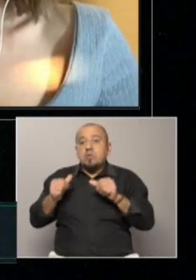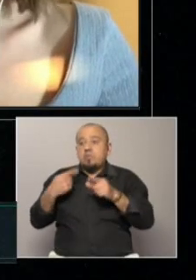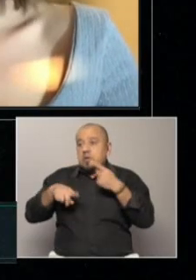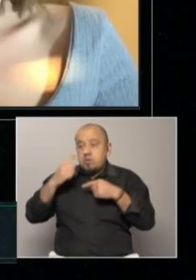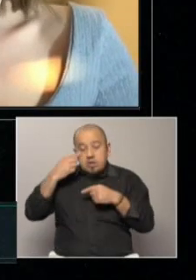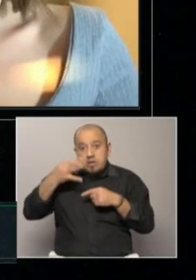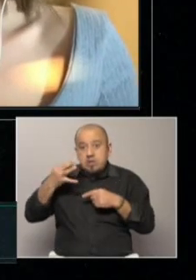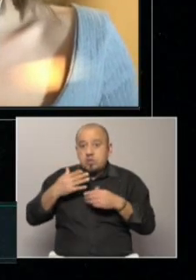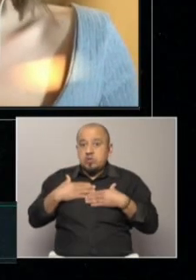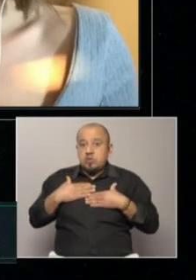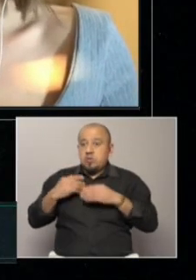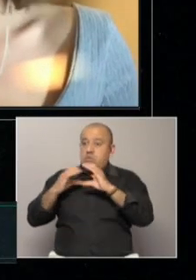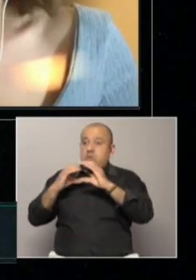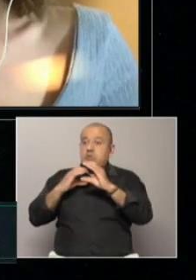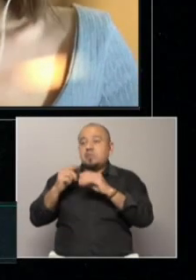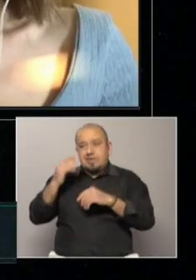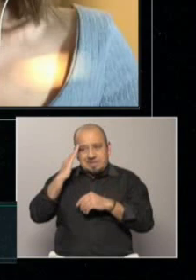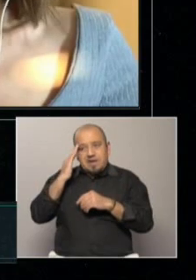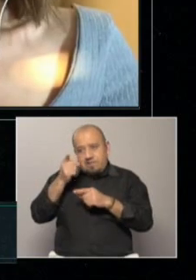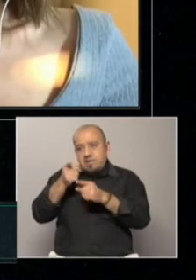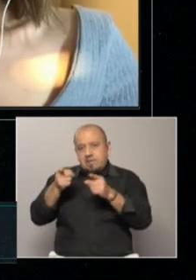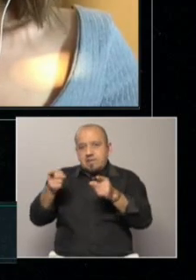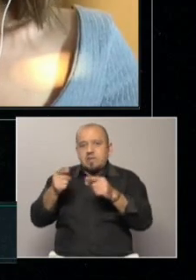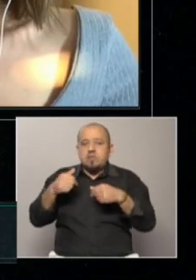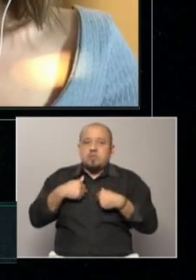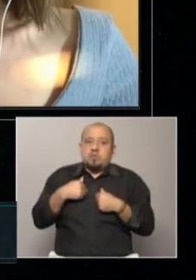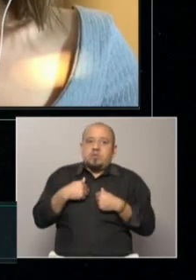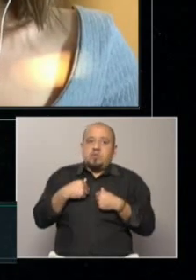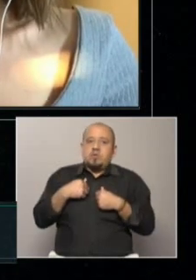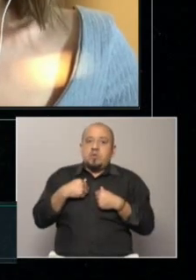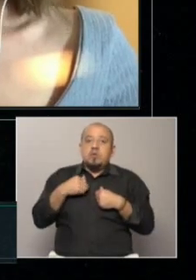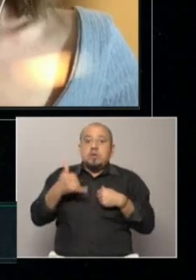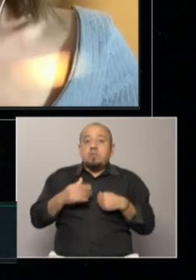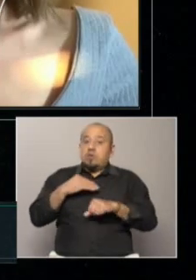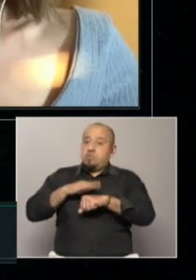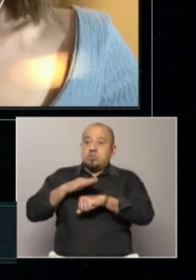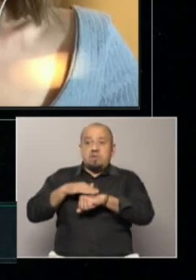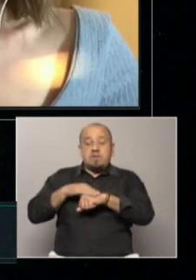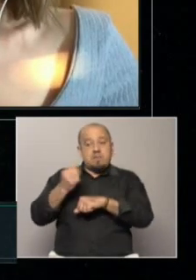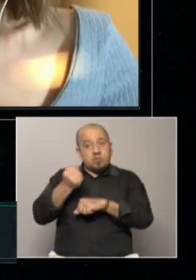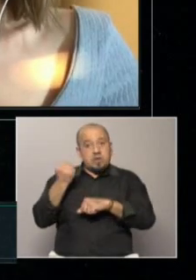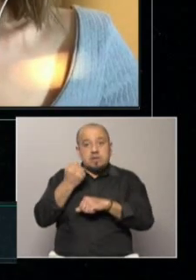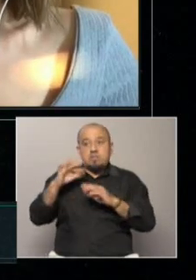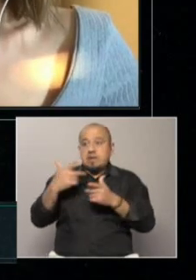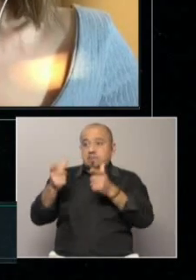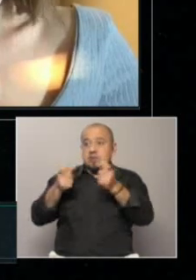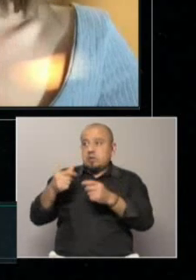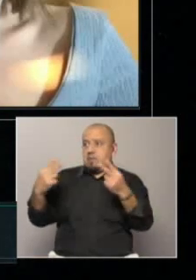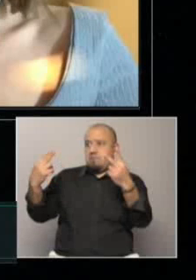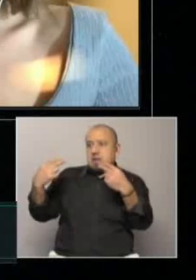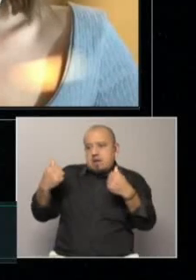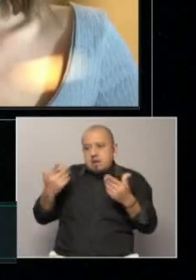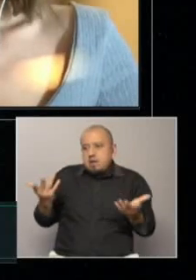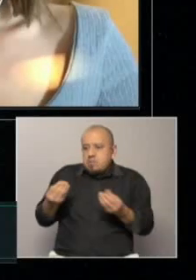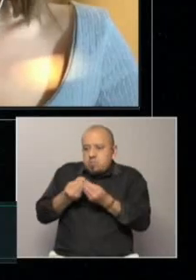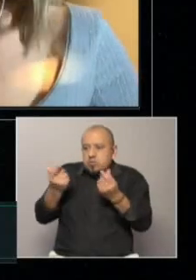realidad es que nosotros como comunicadores, y ustedes lo sabrán bien, generamos y tenemos una responsabilidad muy grande para las personas que miran. Y hay muchas personas